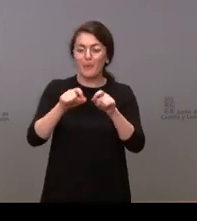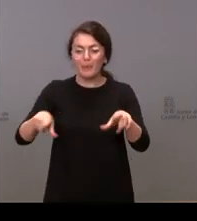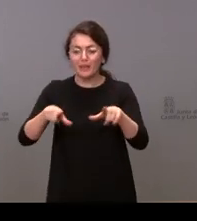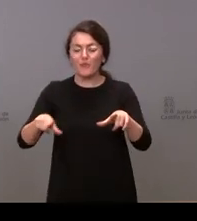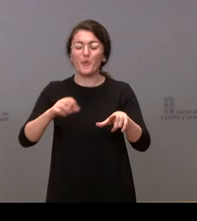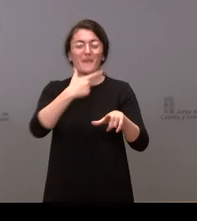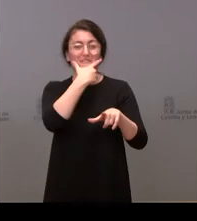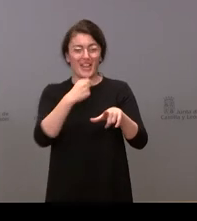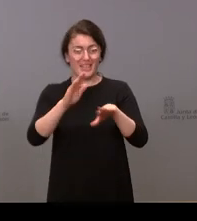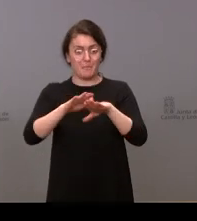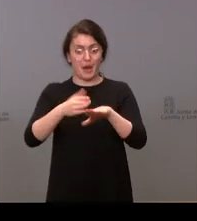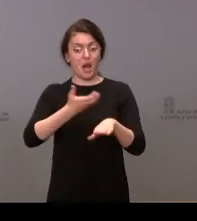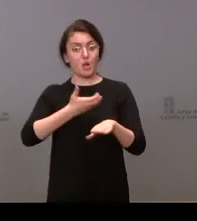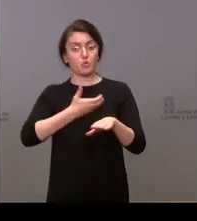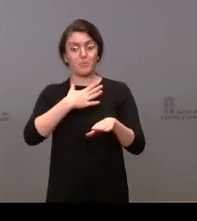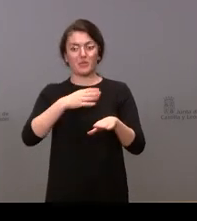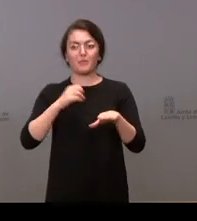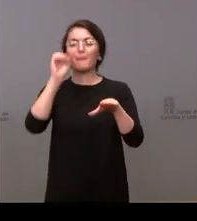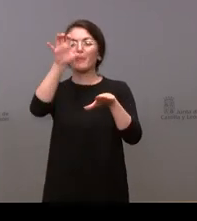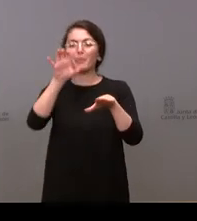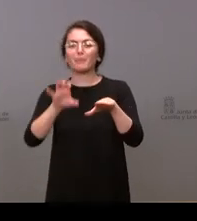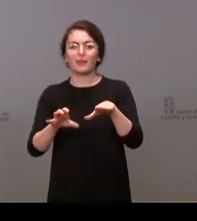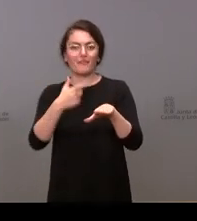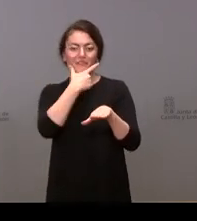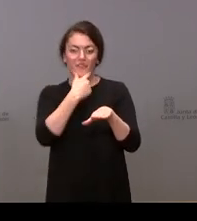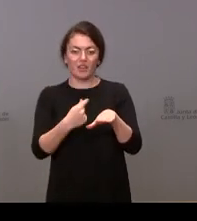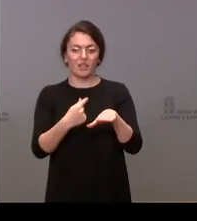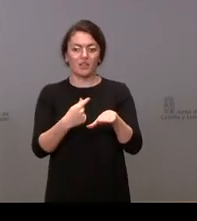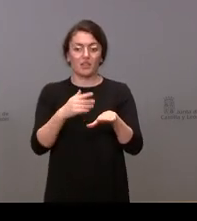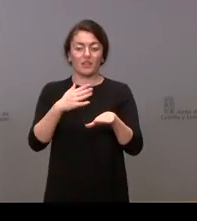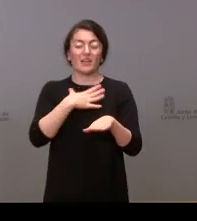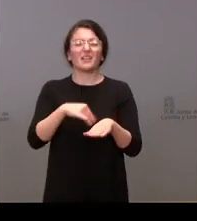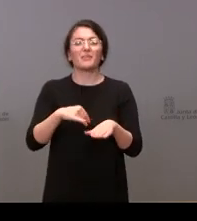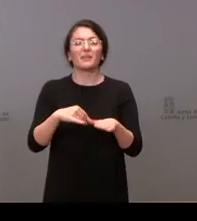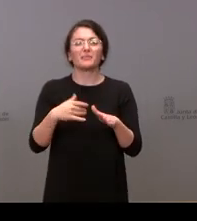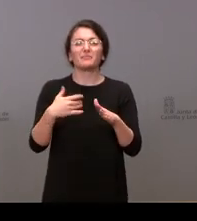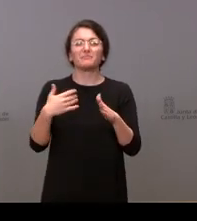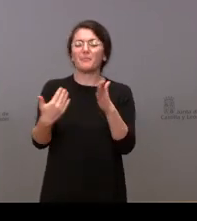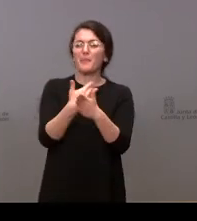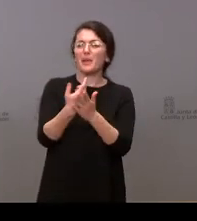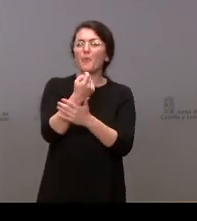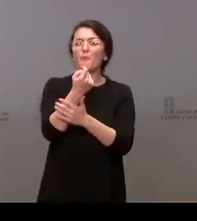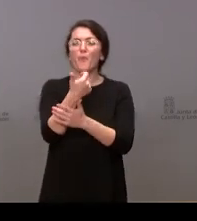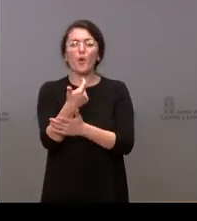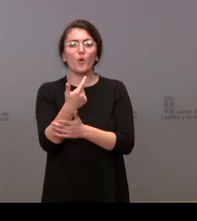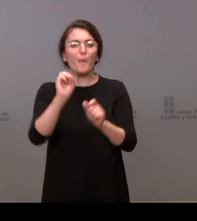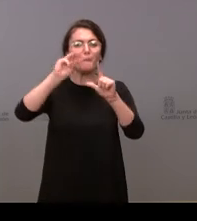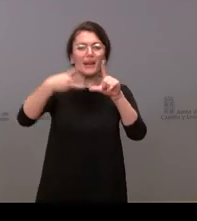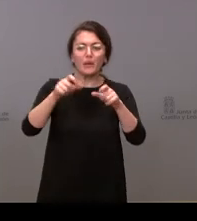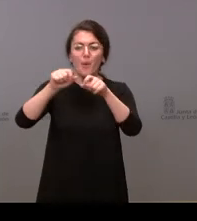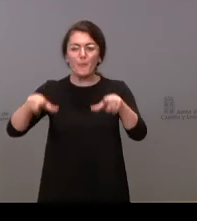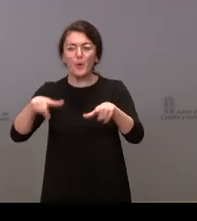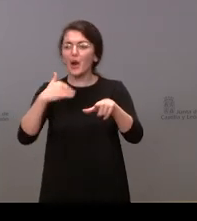meter toda esta serie de datos. ¿Me podría detallar un poquito cómo va a ser este programa y